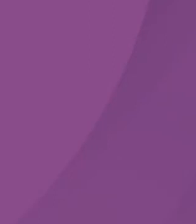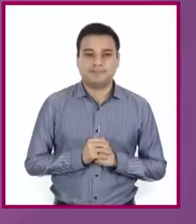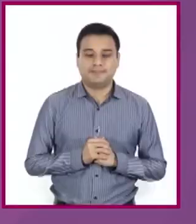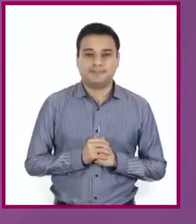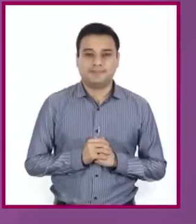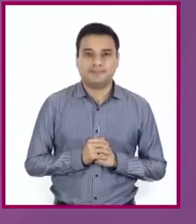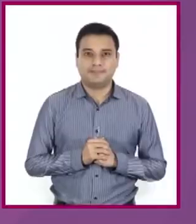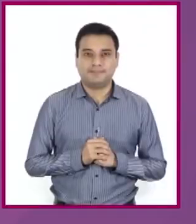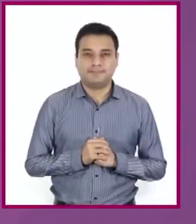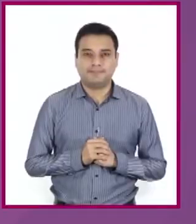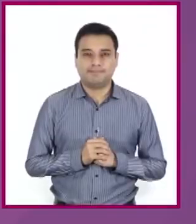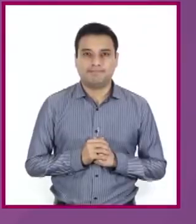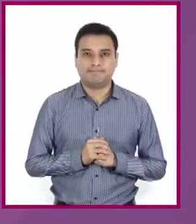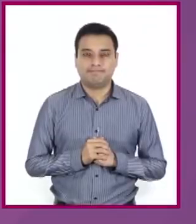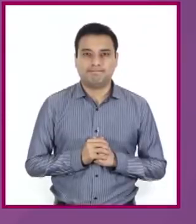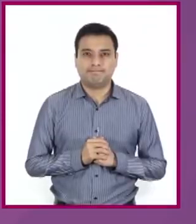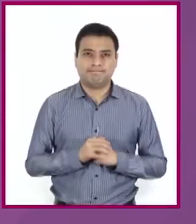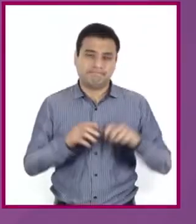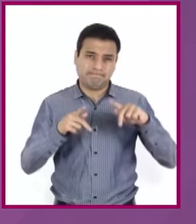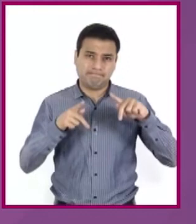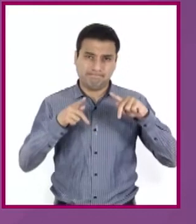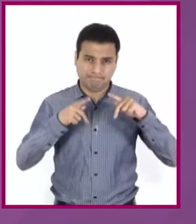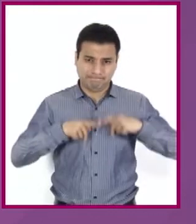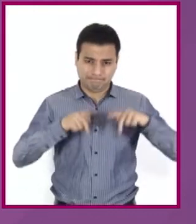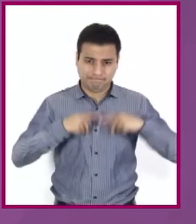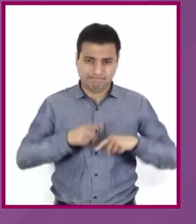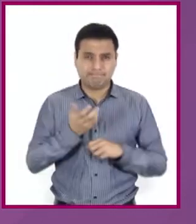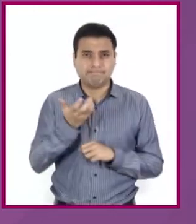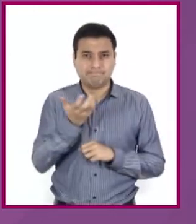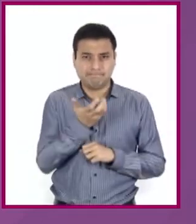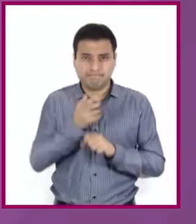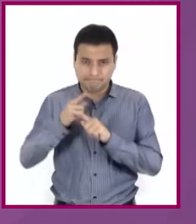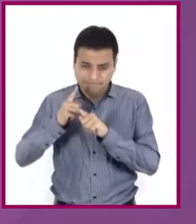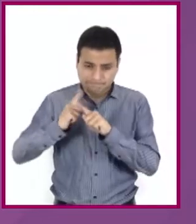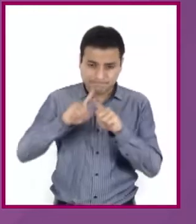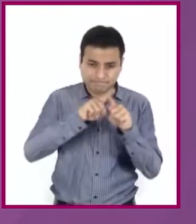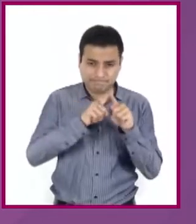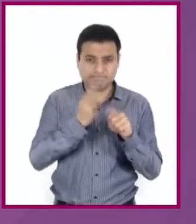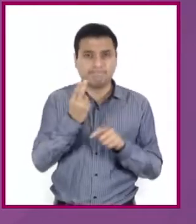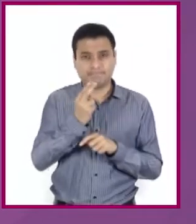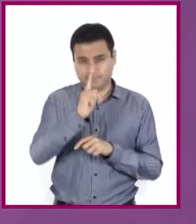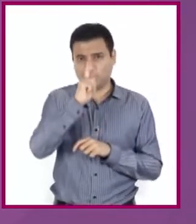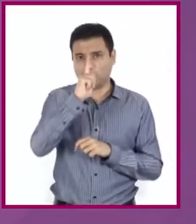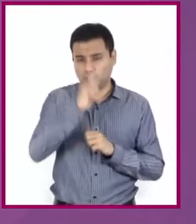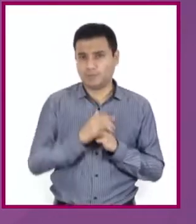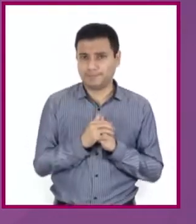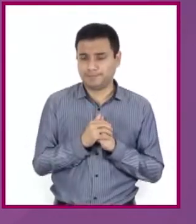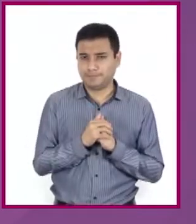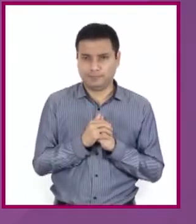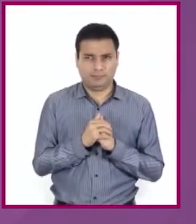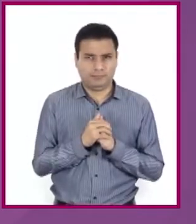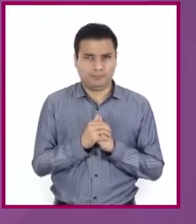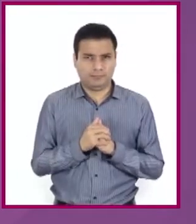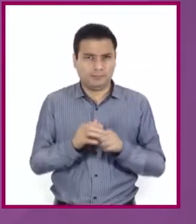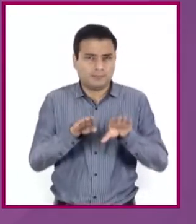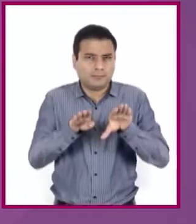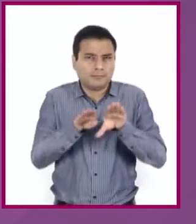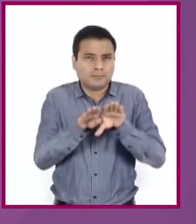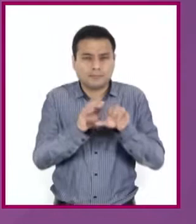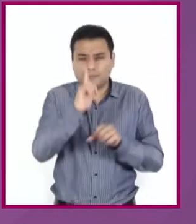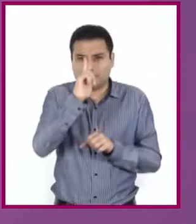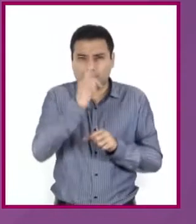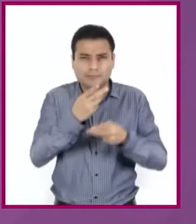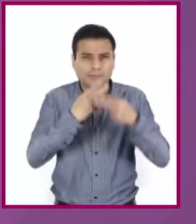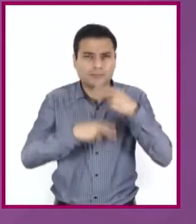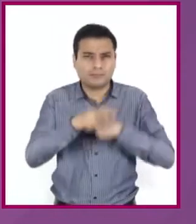Para muchas de las actividades que realizamos se requiere energía eléctrica. ¿En dónde y cómo se genera la electricidad